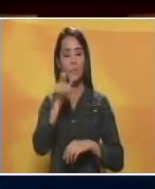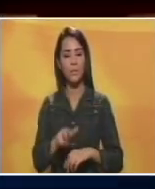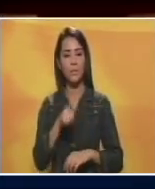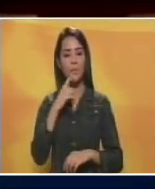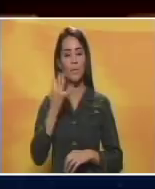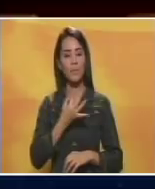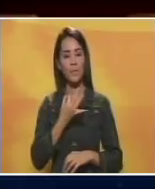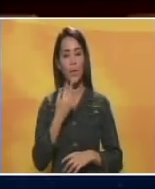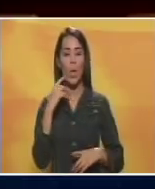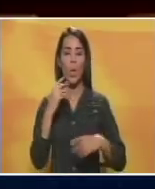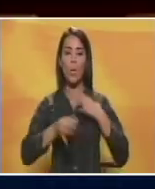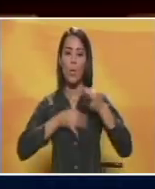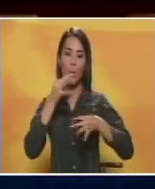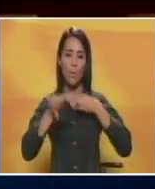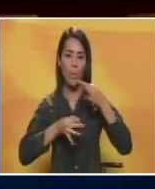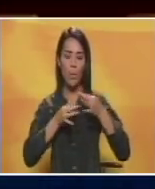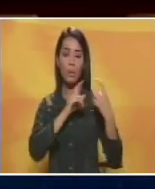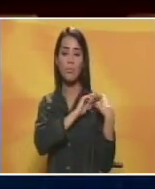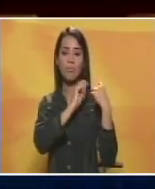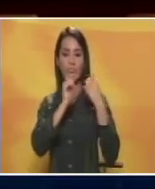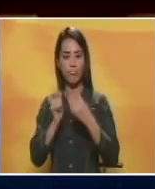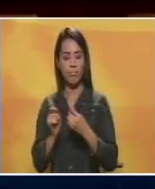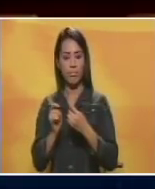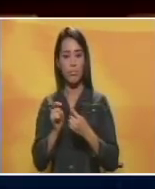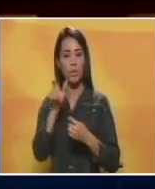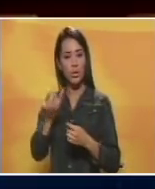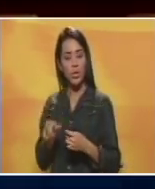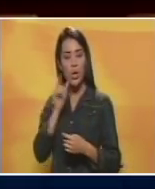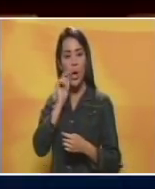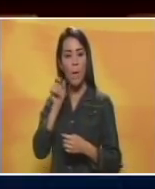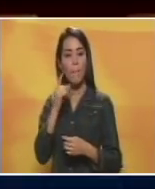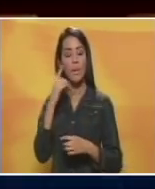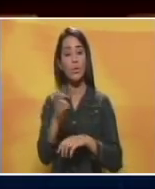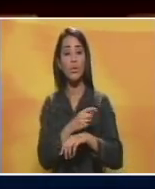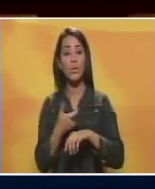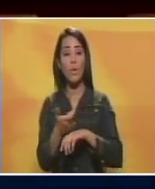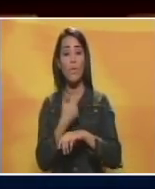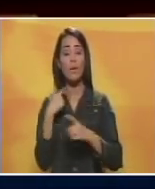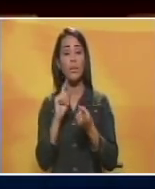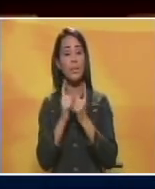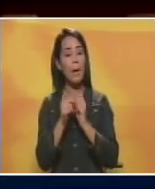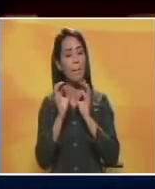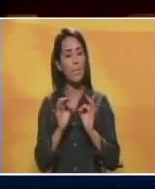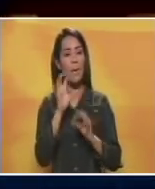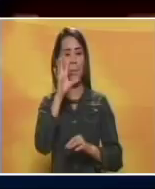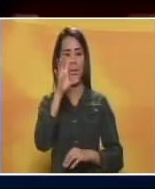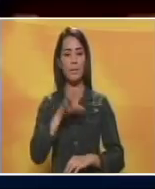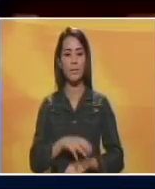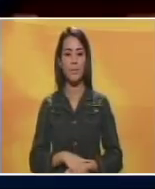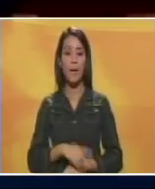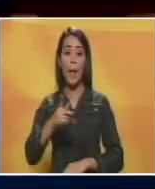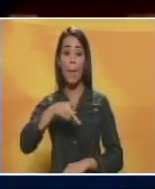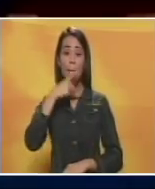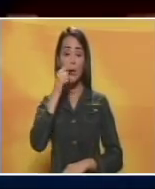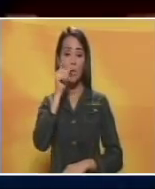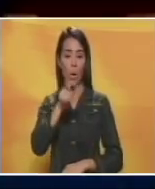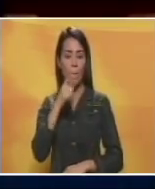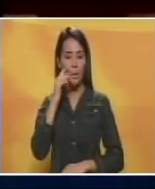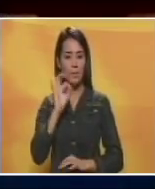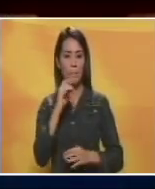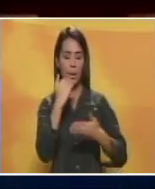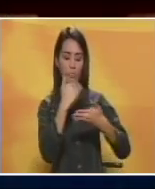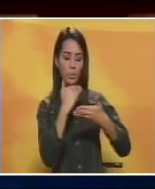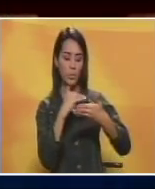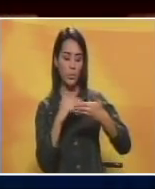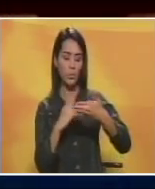afirmó durante su discurso de investidura ante el Senado que su gobierno representa un cambio radical en el país. El político además enumeró los puntos